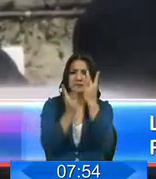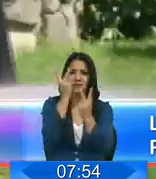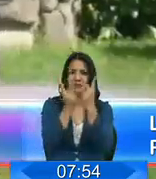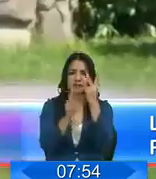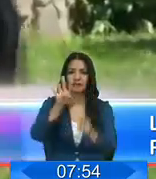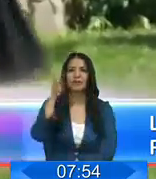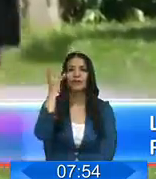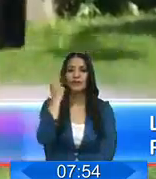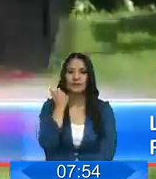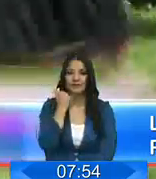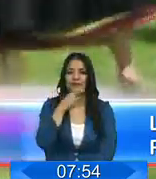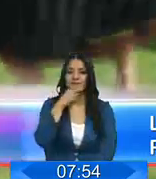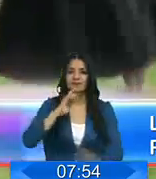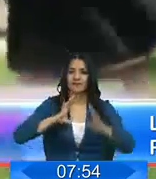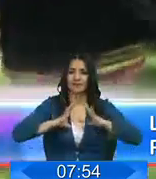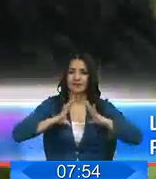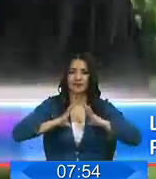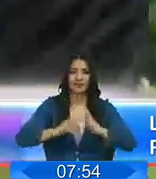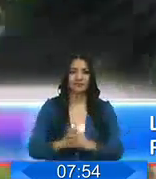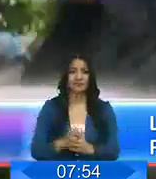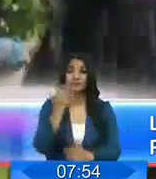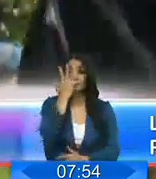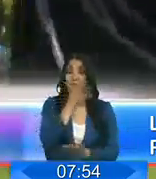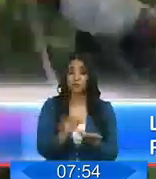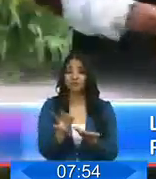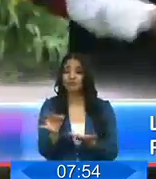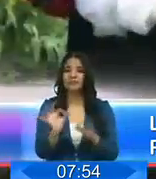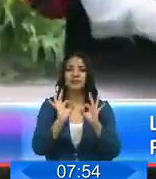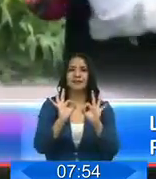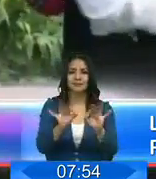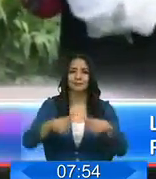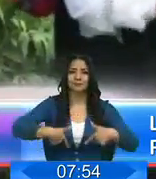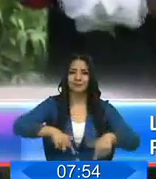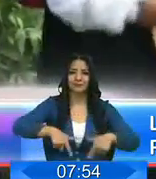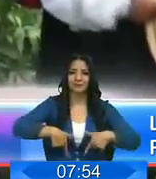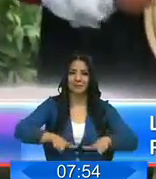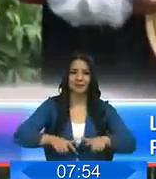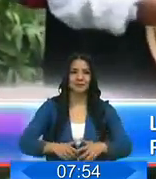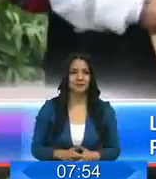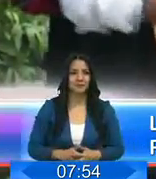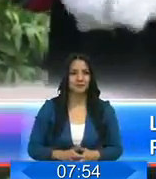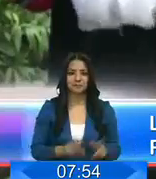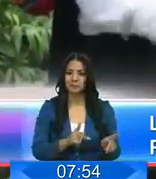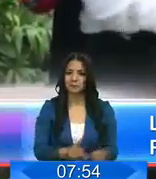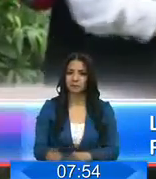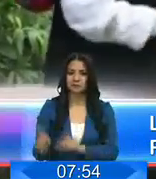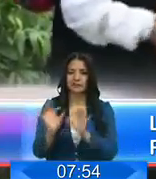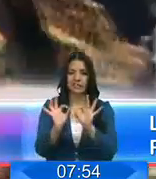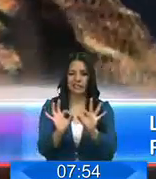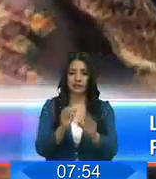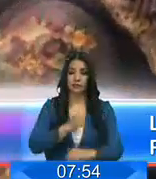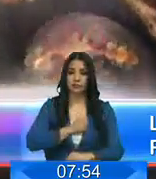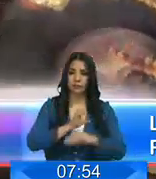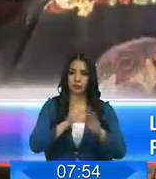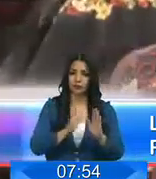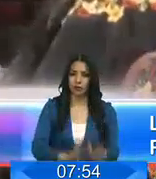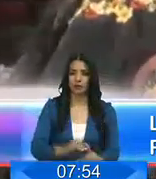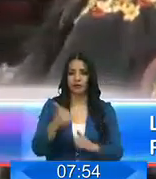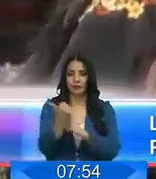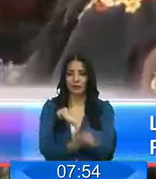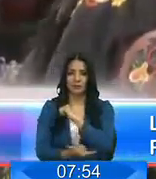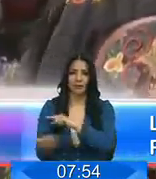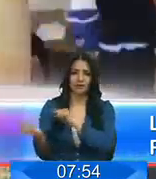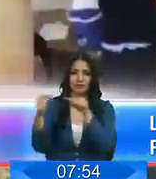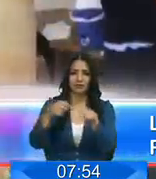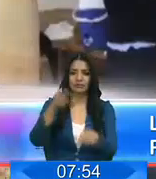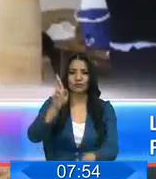4 días. Este hermoso pueblo se prepara para sus carnavales. Todo está listo para que propios y extraños lleguen al sur del